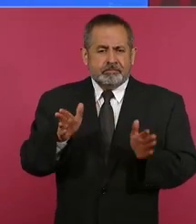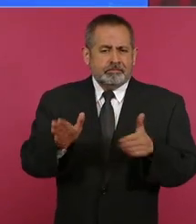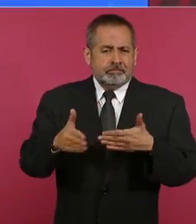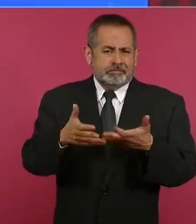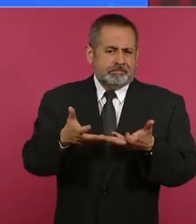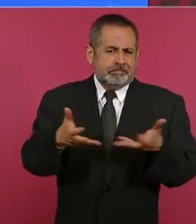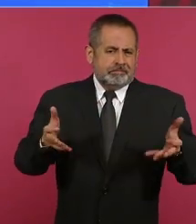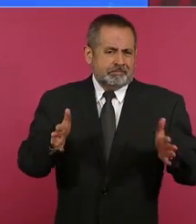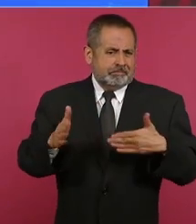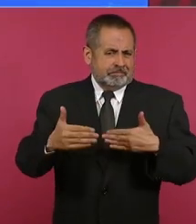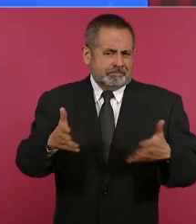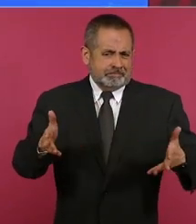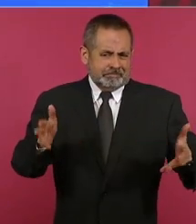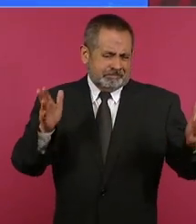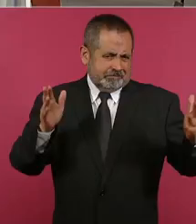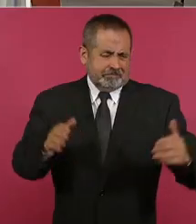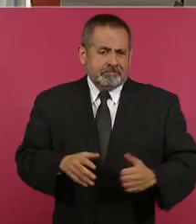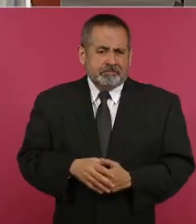¿Eh?